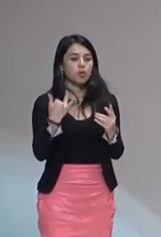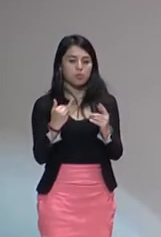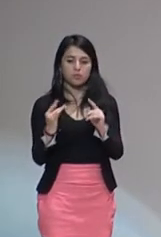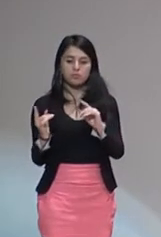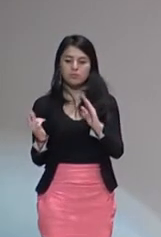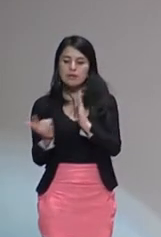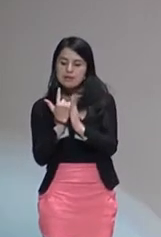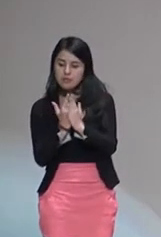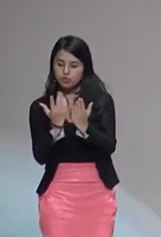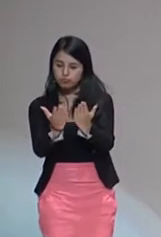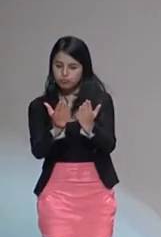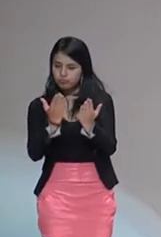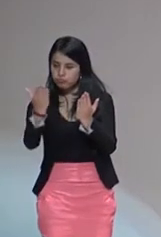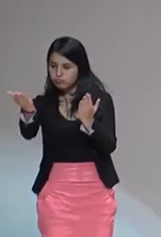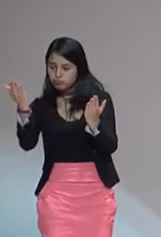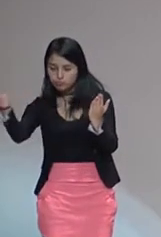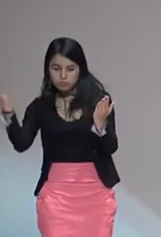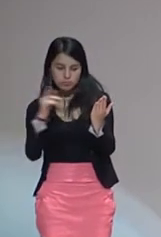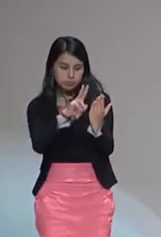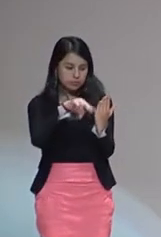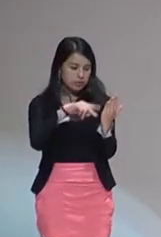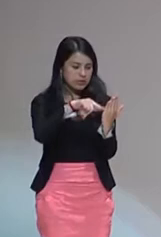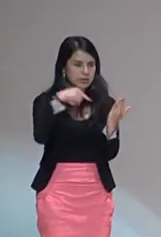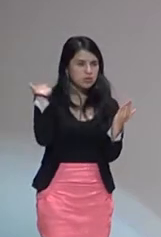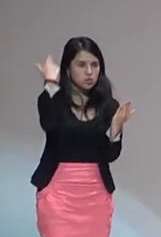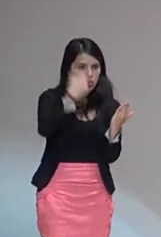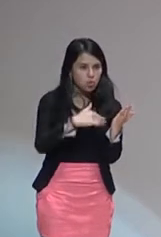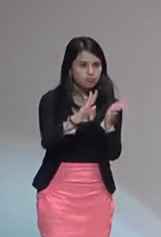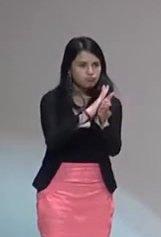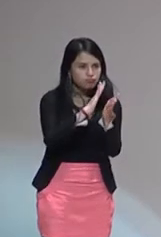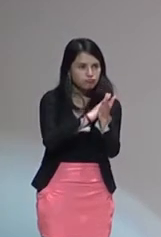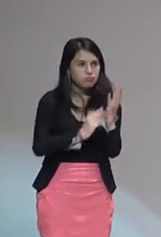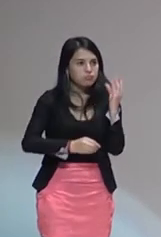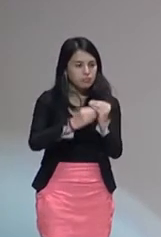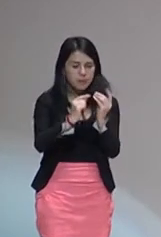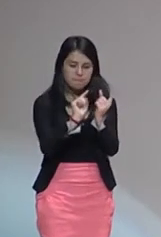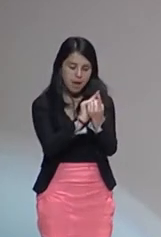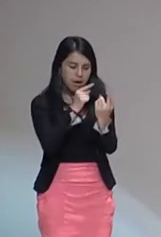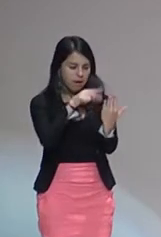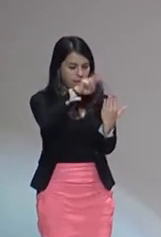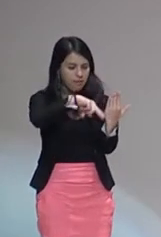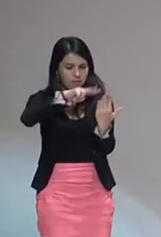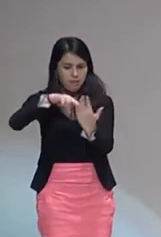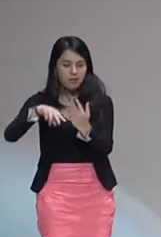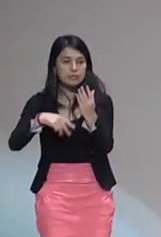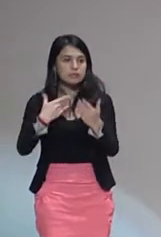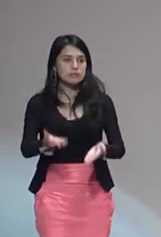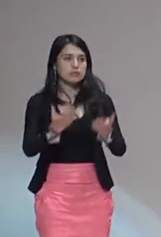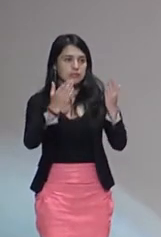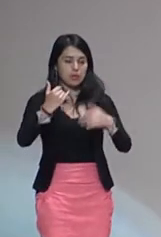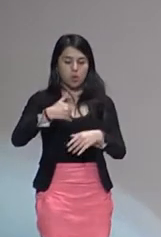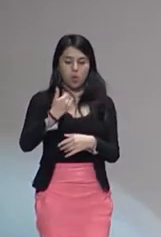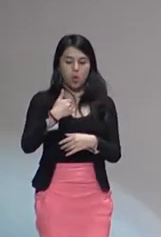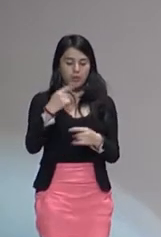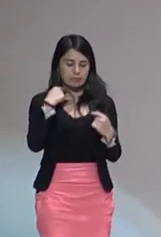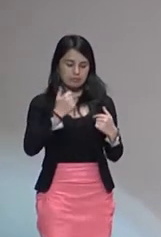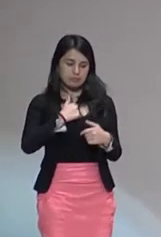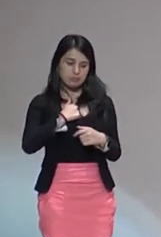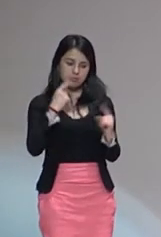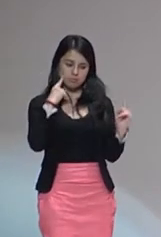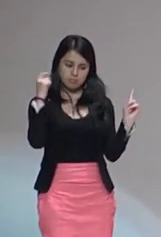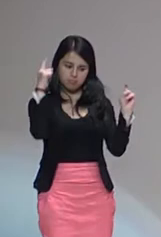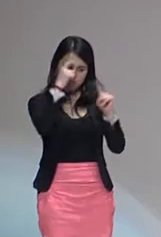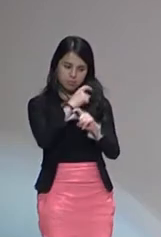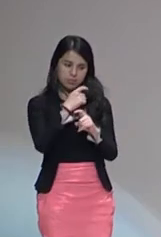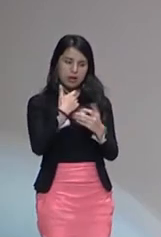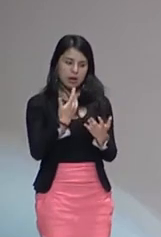los libros, el encuentro con historias, permite que el chico también empiece a reflexionar sobre